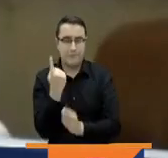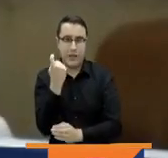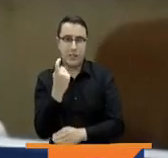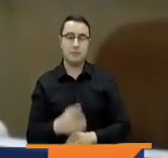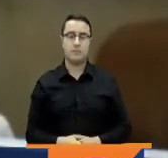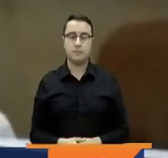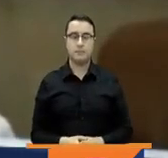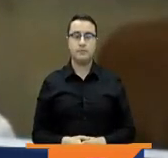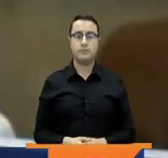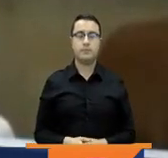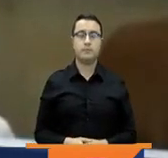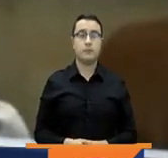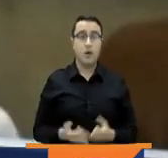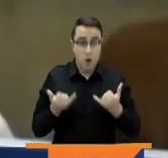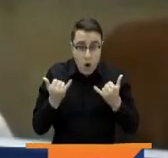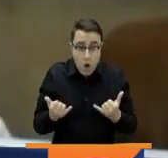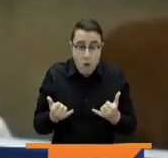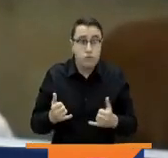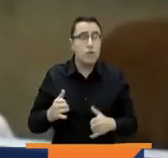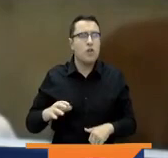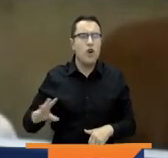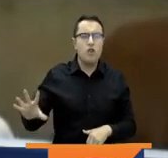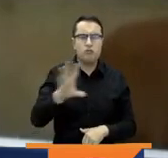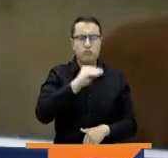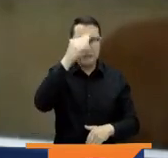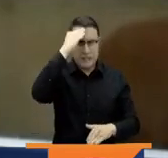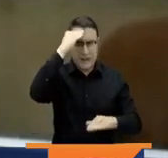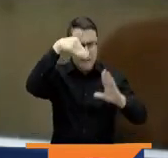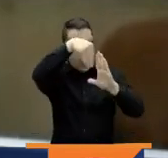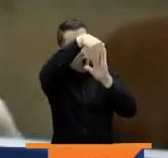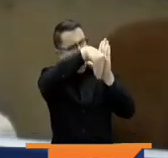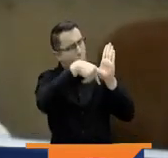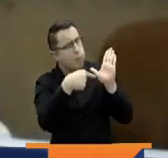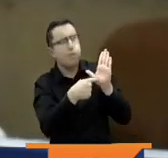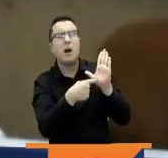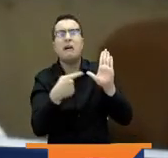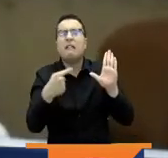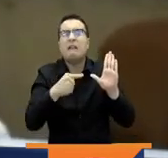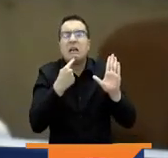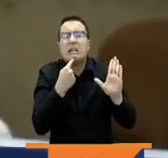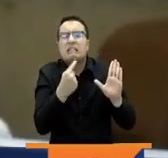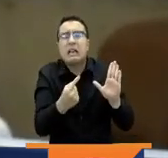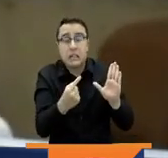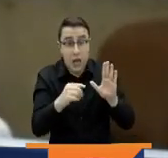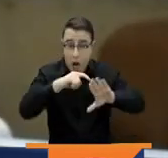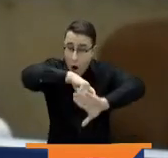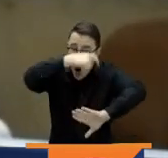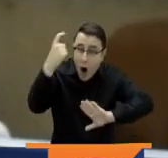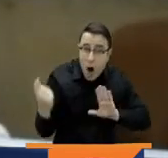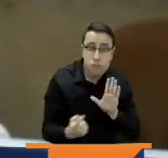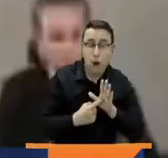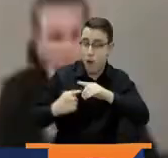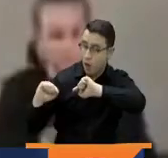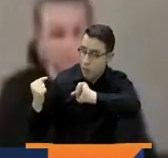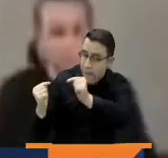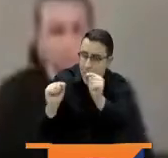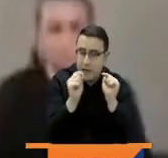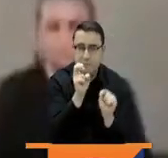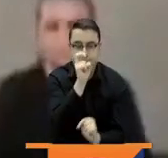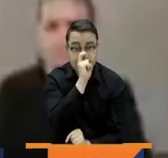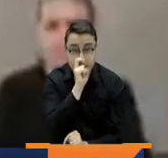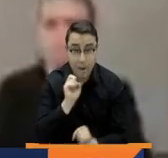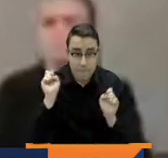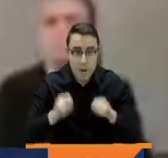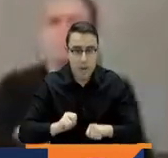nadie a ciencia cierta tiene todo el contenido que estamos debatiendo, ni tiene los elementos suficientes para poder dar un debate riguroso. No